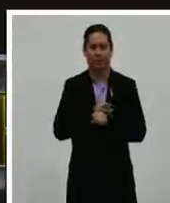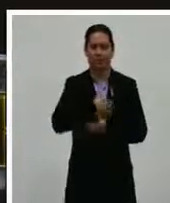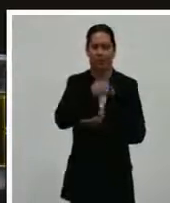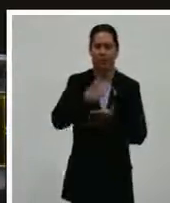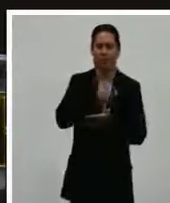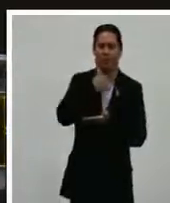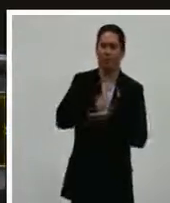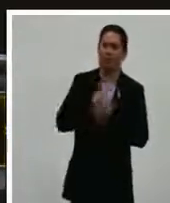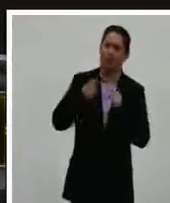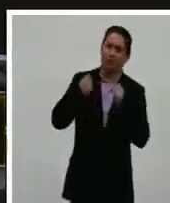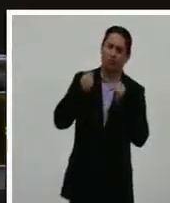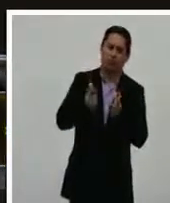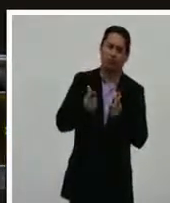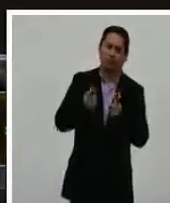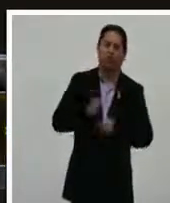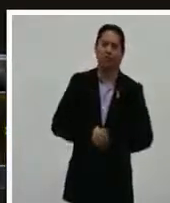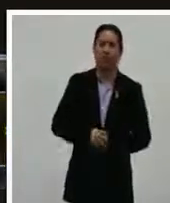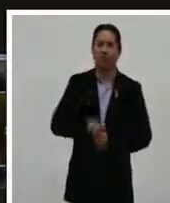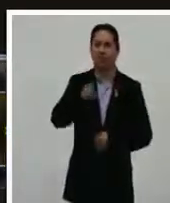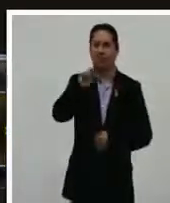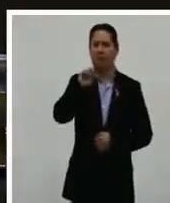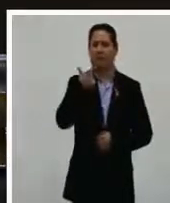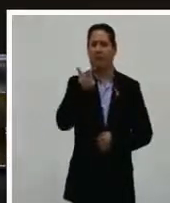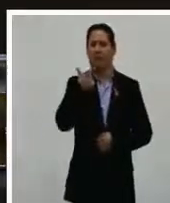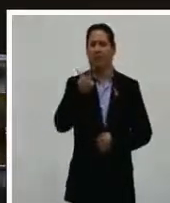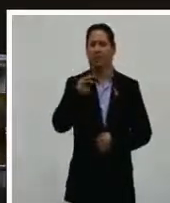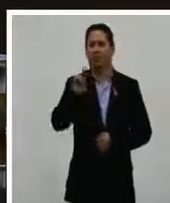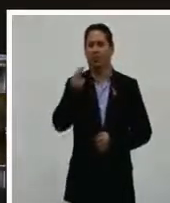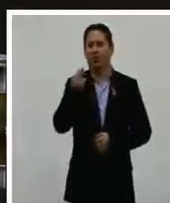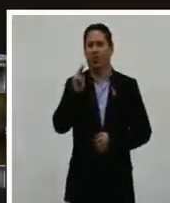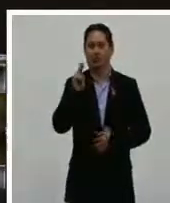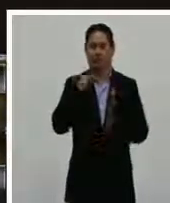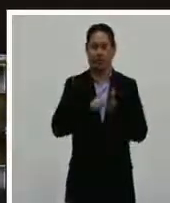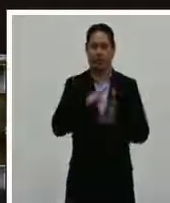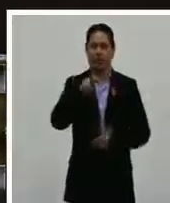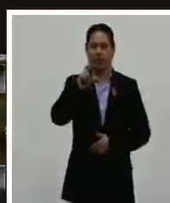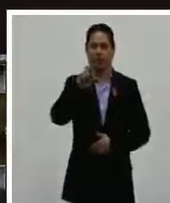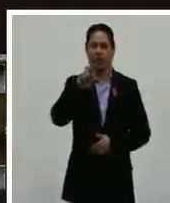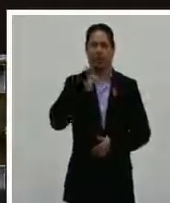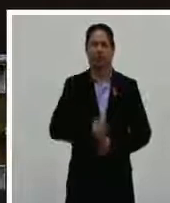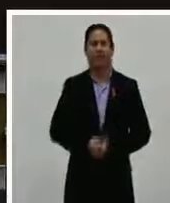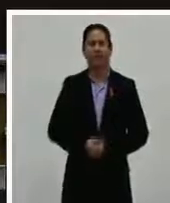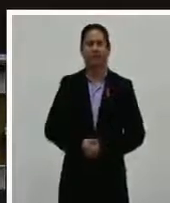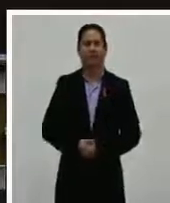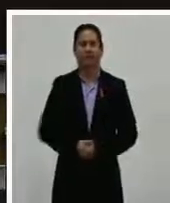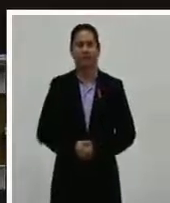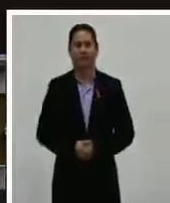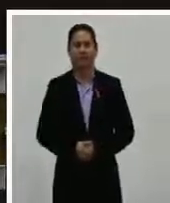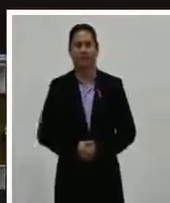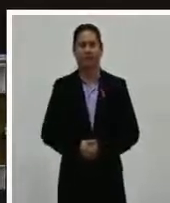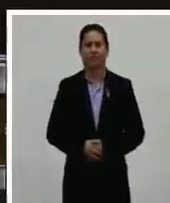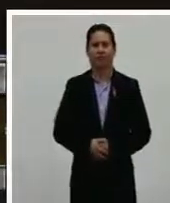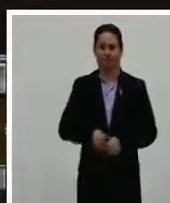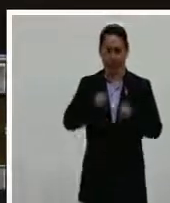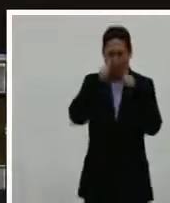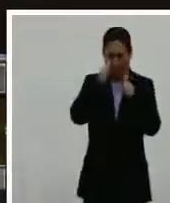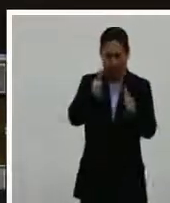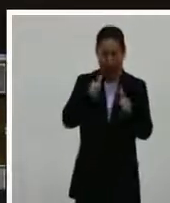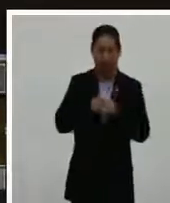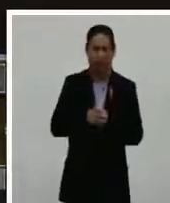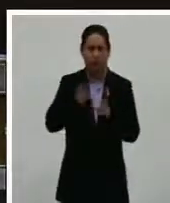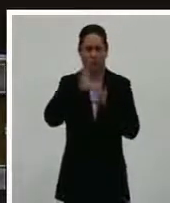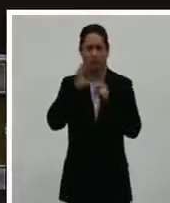la ciudad de tuxtla gutiérrez chiapas a los 27 días del mes de noviembre del 2020 atentamente